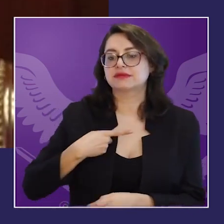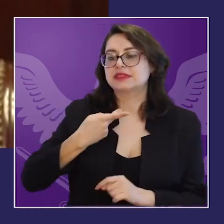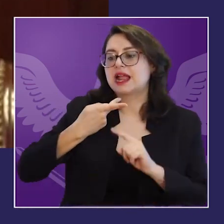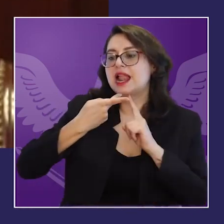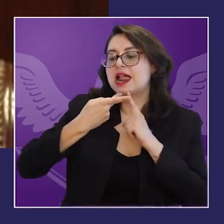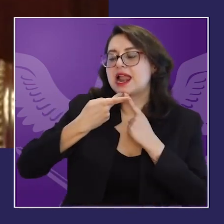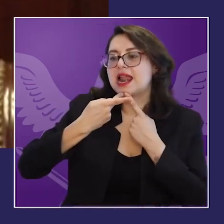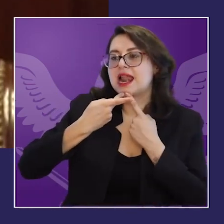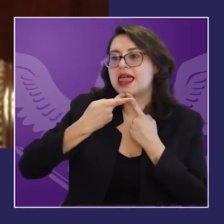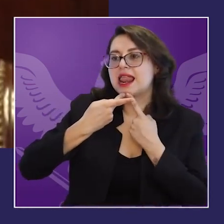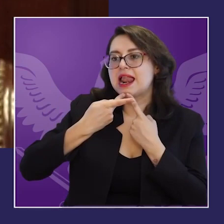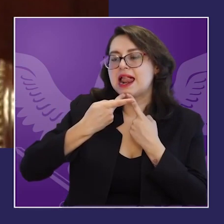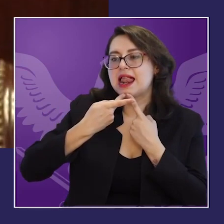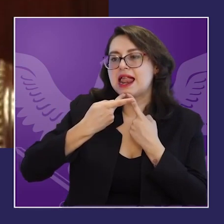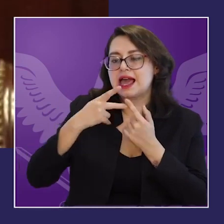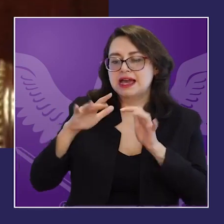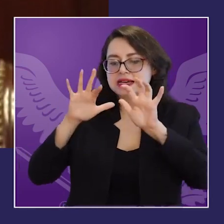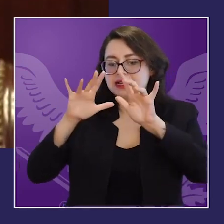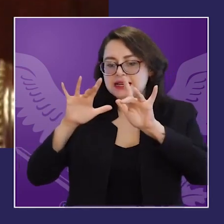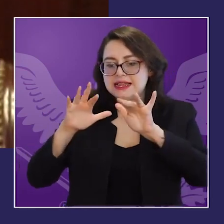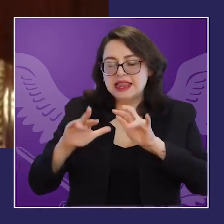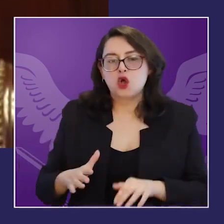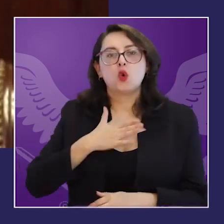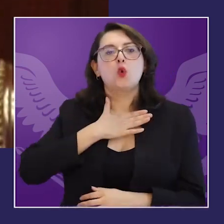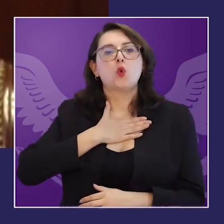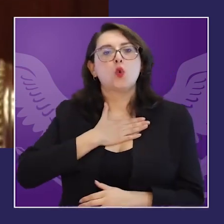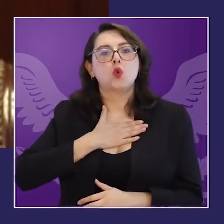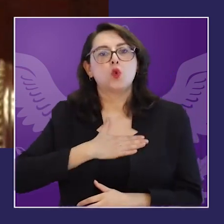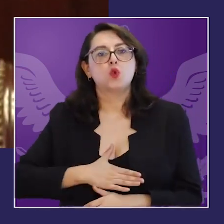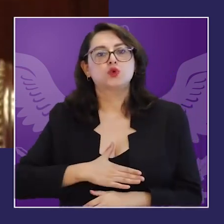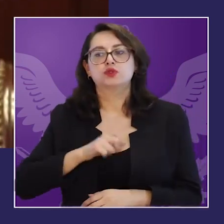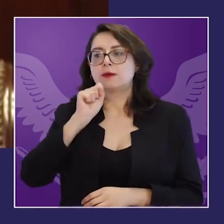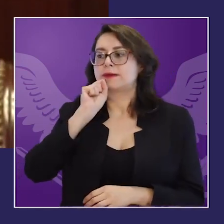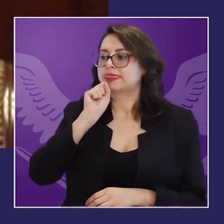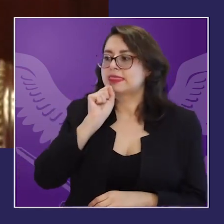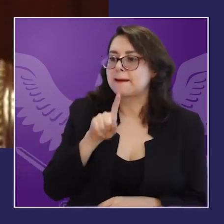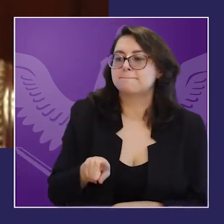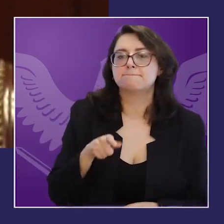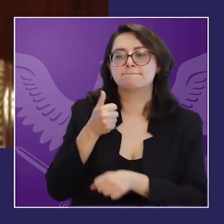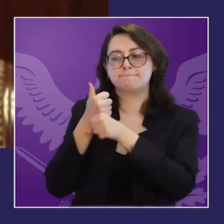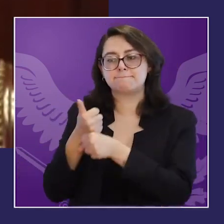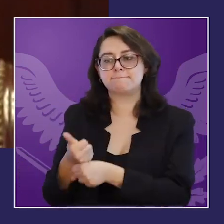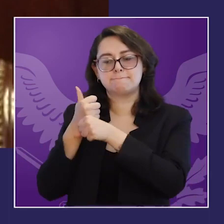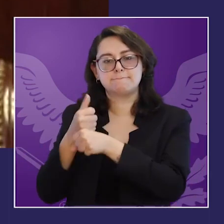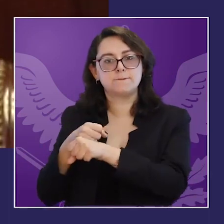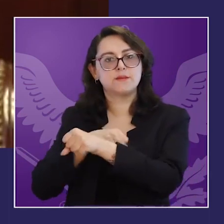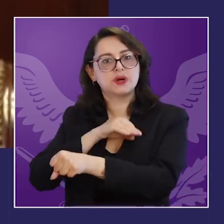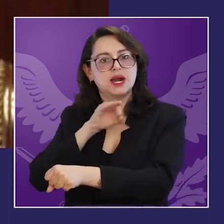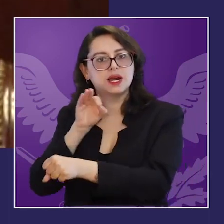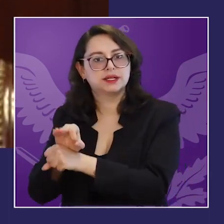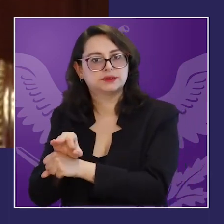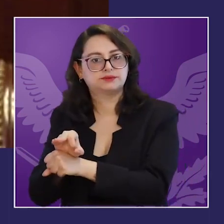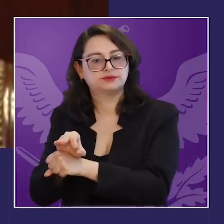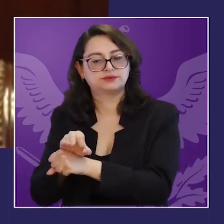ajusta también con el relato y la historia de la víctima. Y aquí una cosa más para salir del derecho penal, aunque habría mucho por decir, pero ya llevo